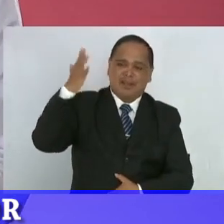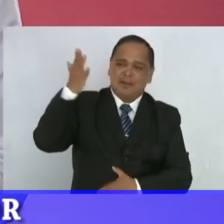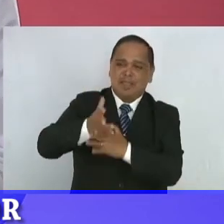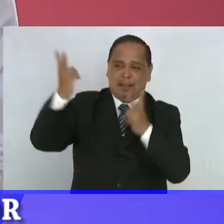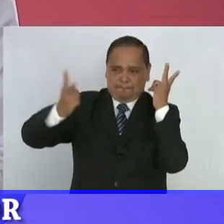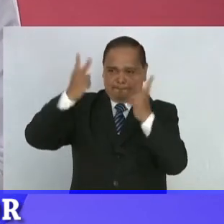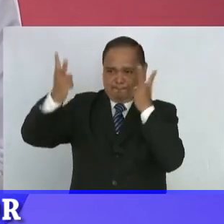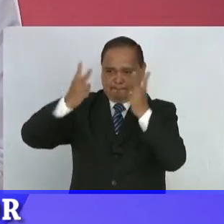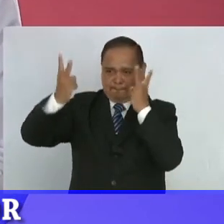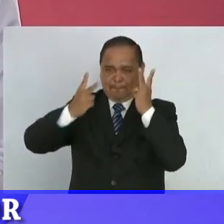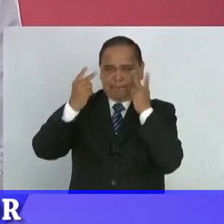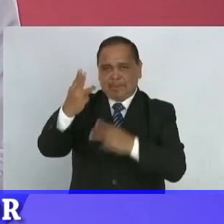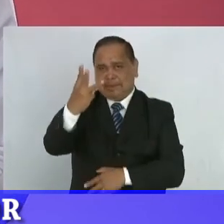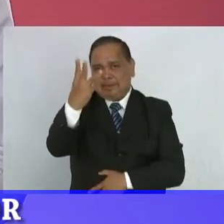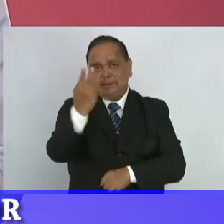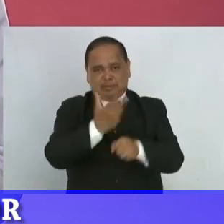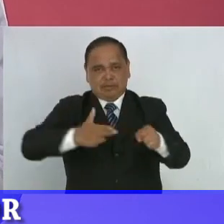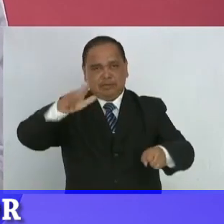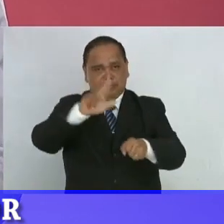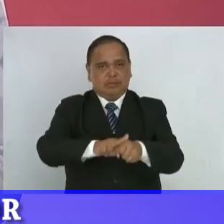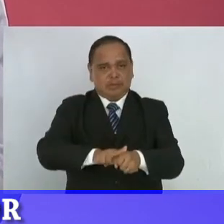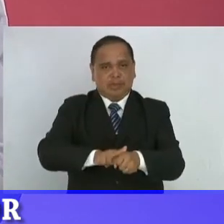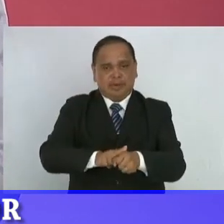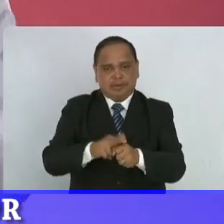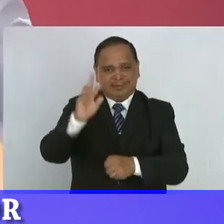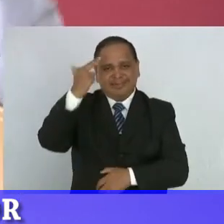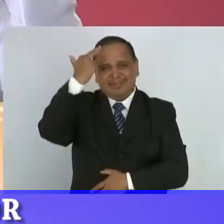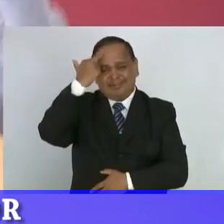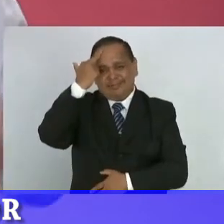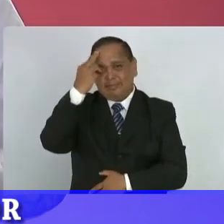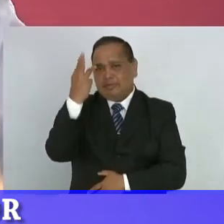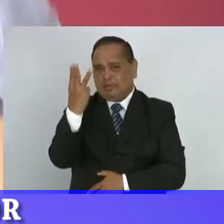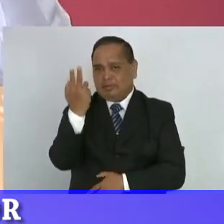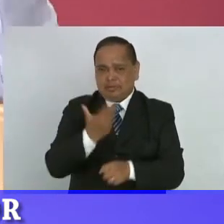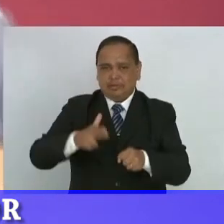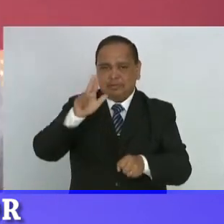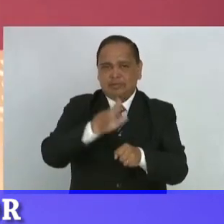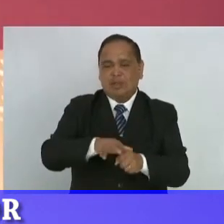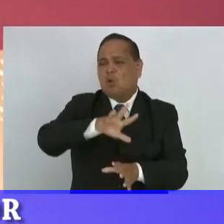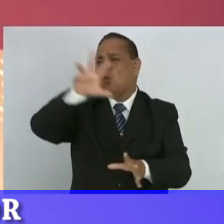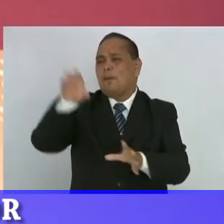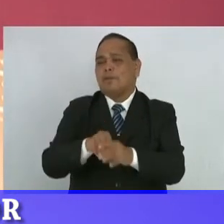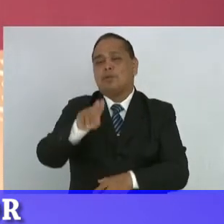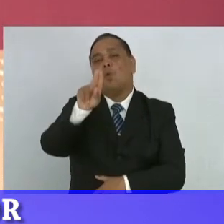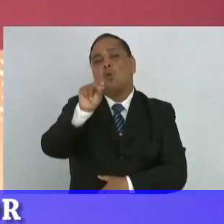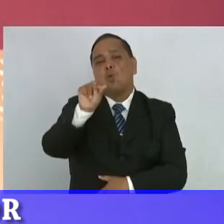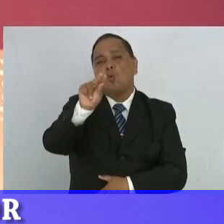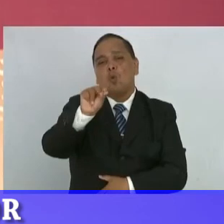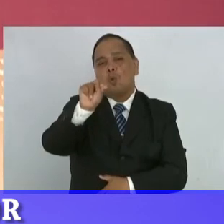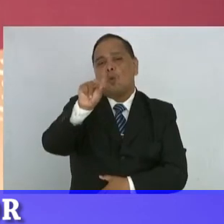y visitamos 3 hospitales. En total visité 80 hospitales.